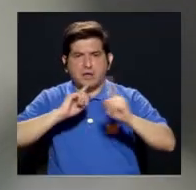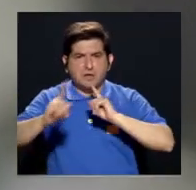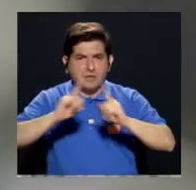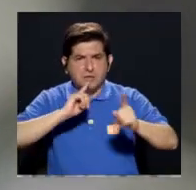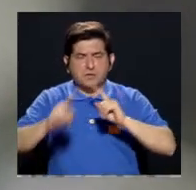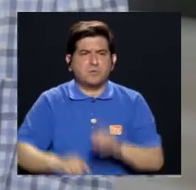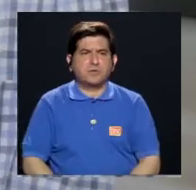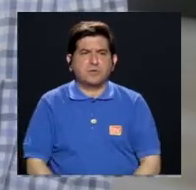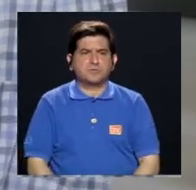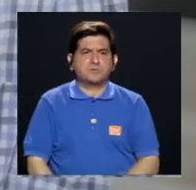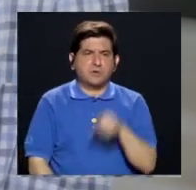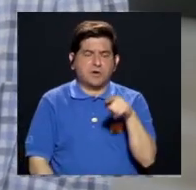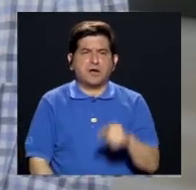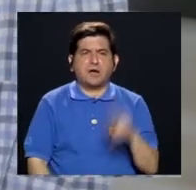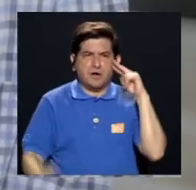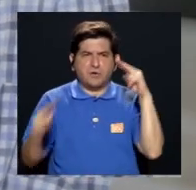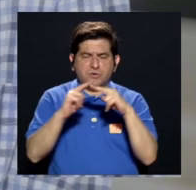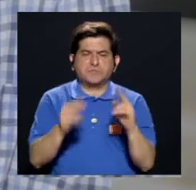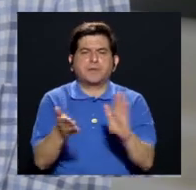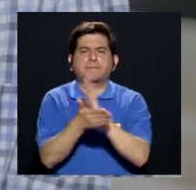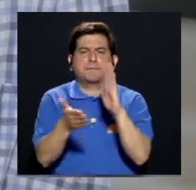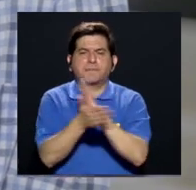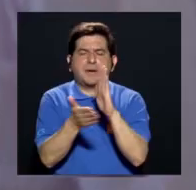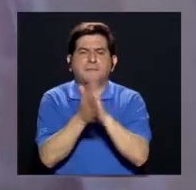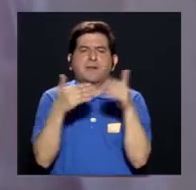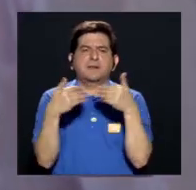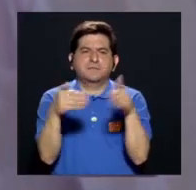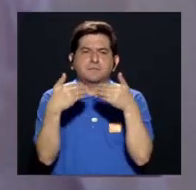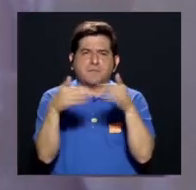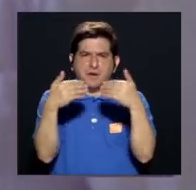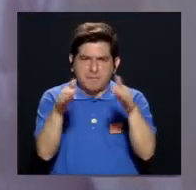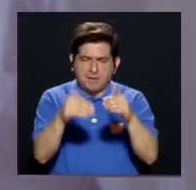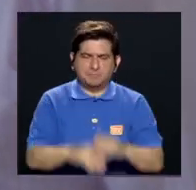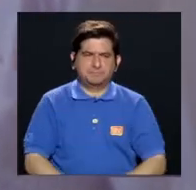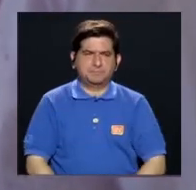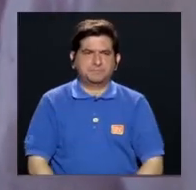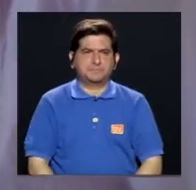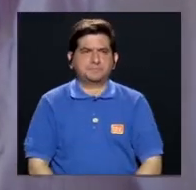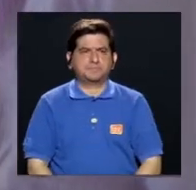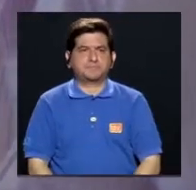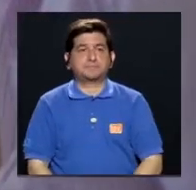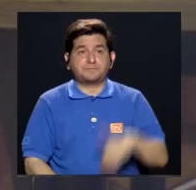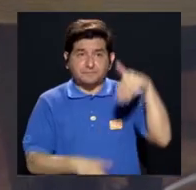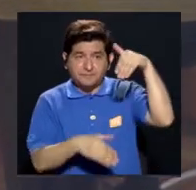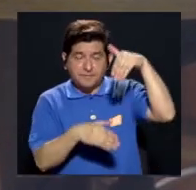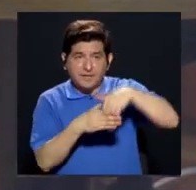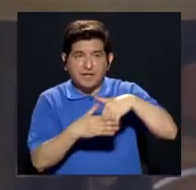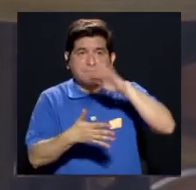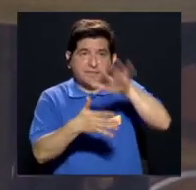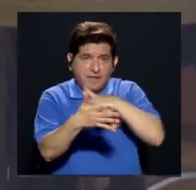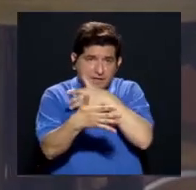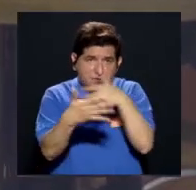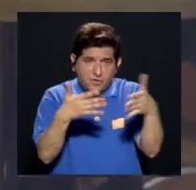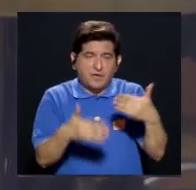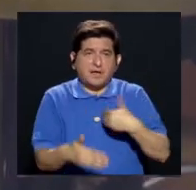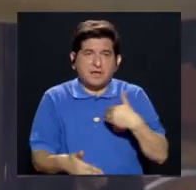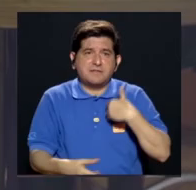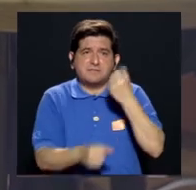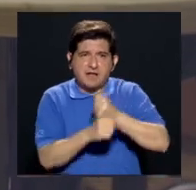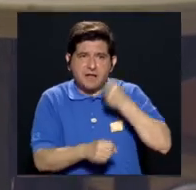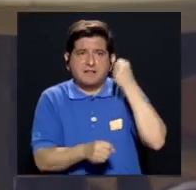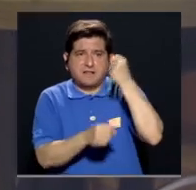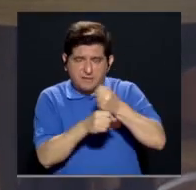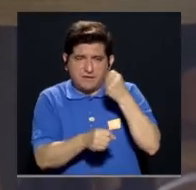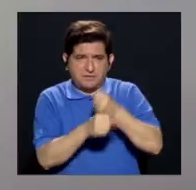de lo que se ha dado a conocer como los papeles de Panamá. Por otra parte, dentro de la agenda que traemos de